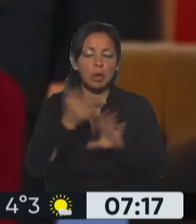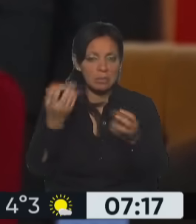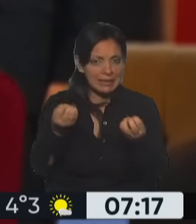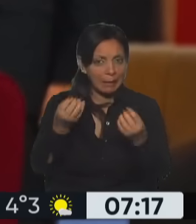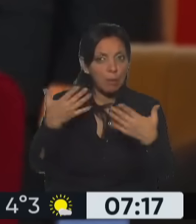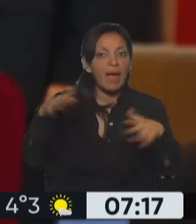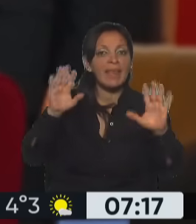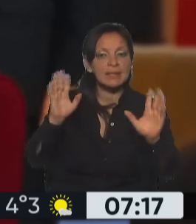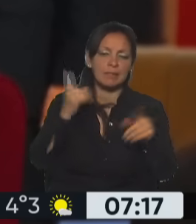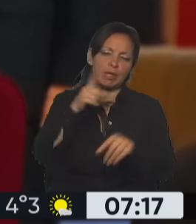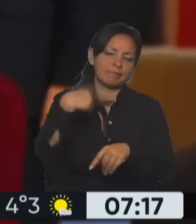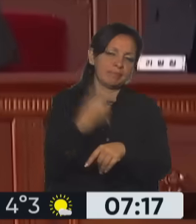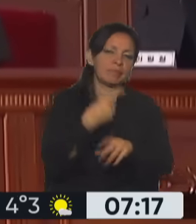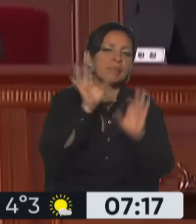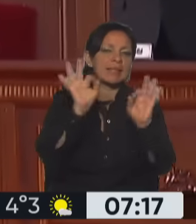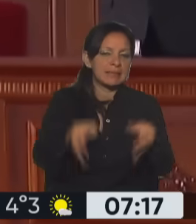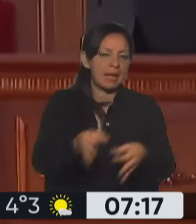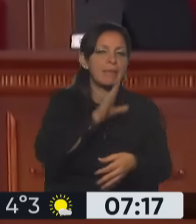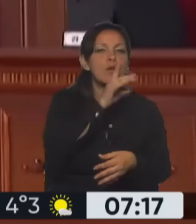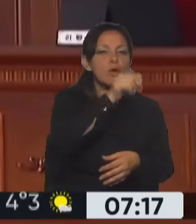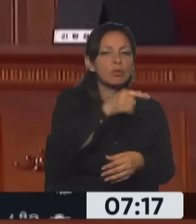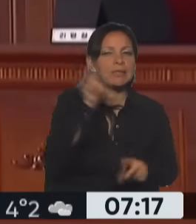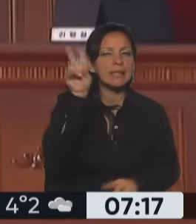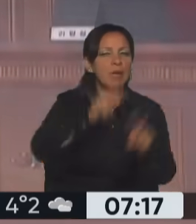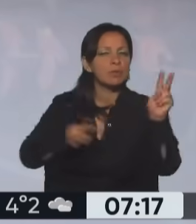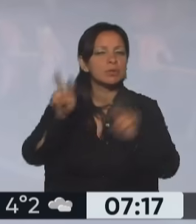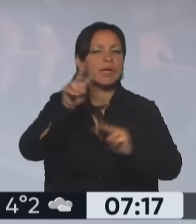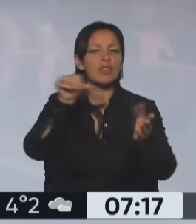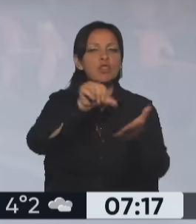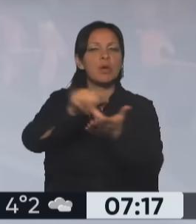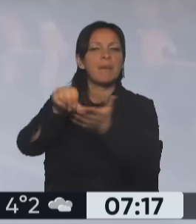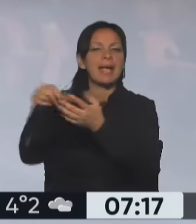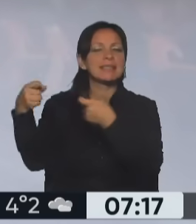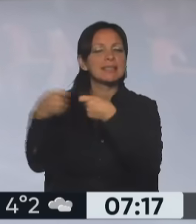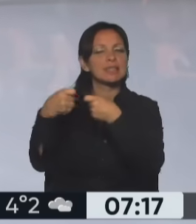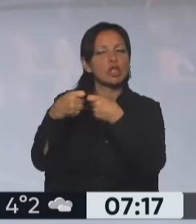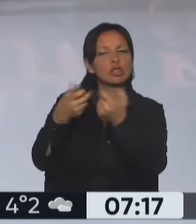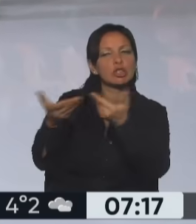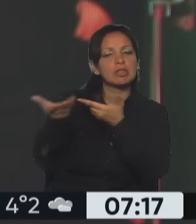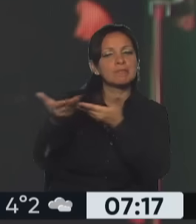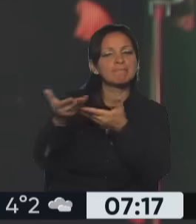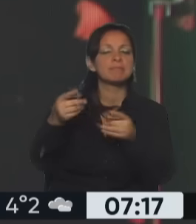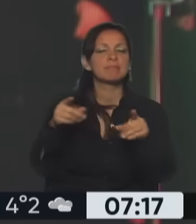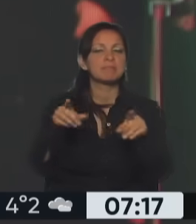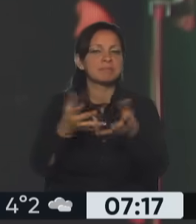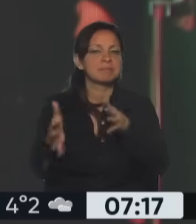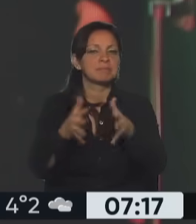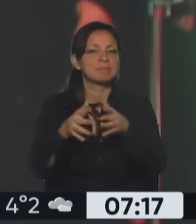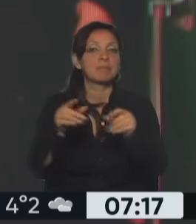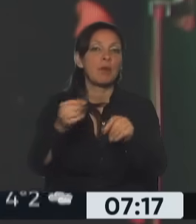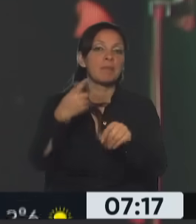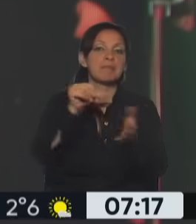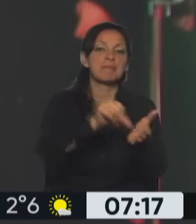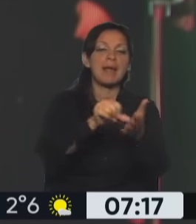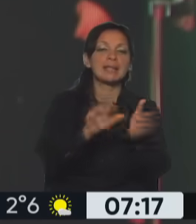lado sabemos que Rusia Está tratando de acercarse a los países que están en las mismas condiciones que que justamente que Rusia que son países bloqueados